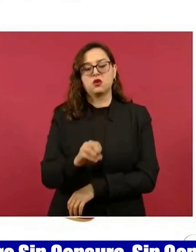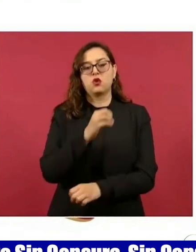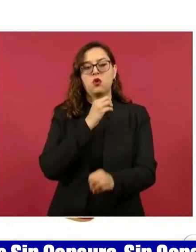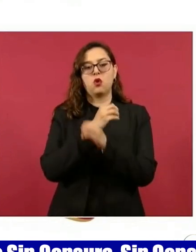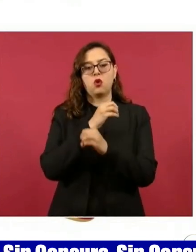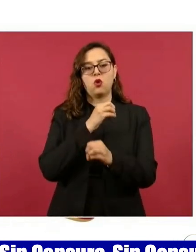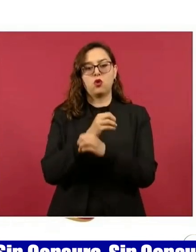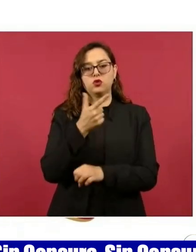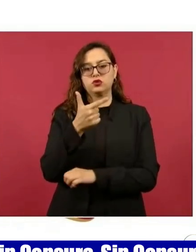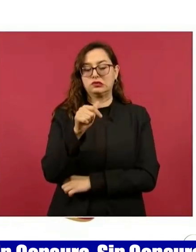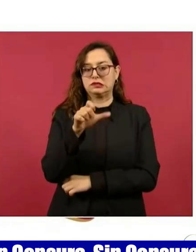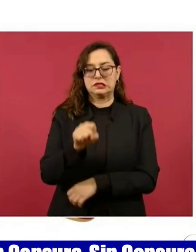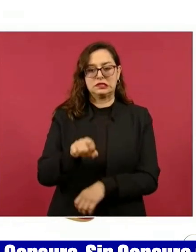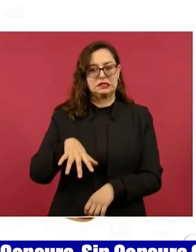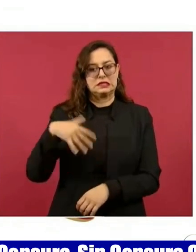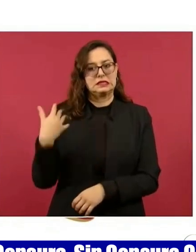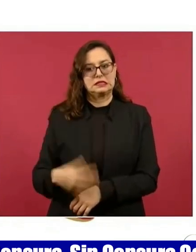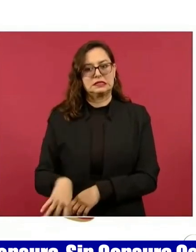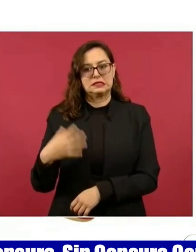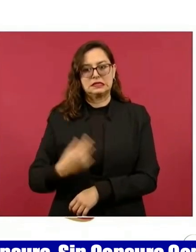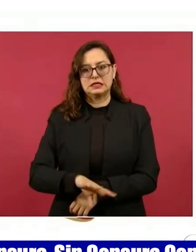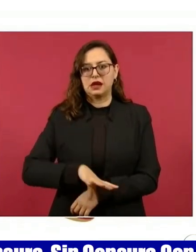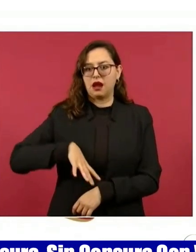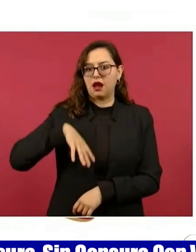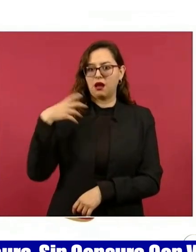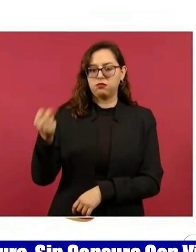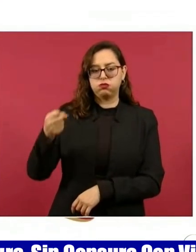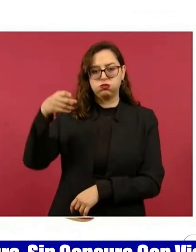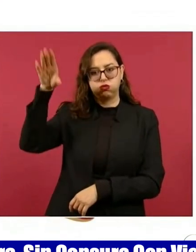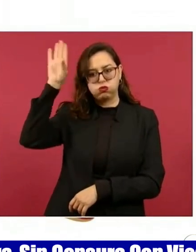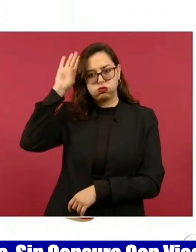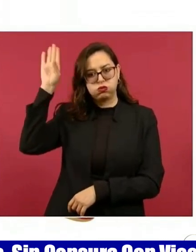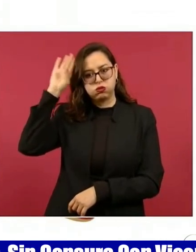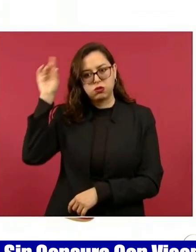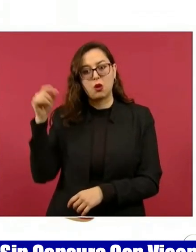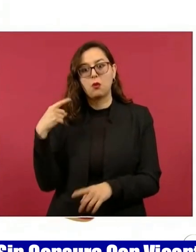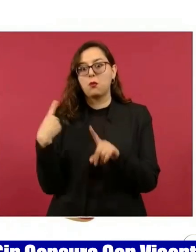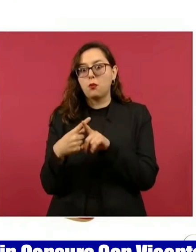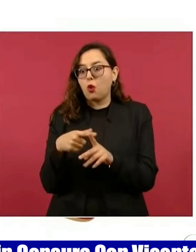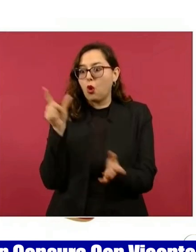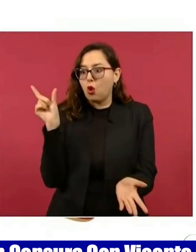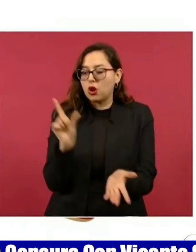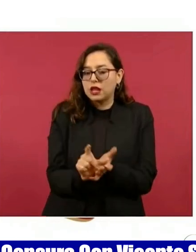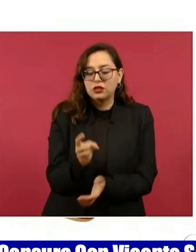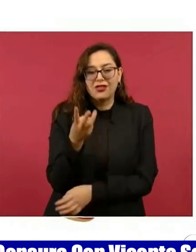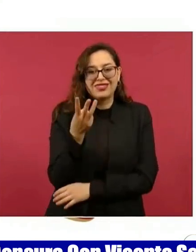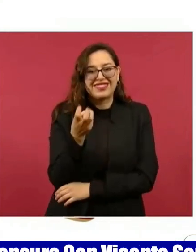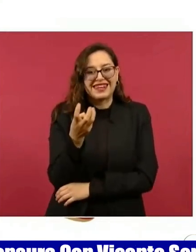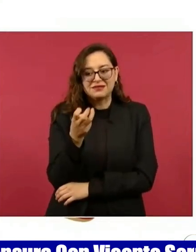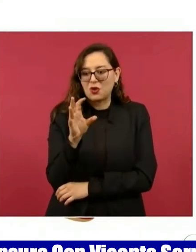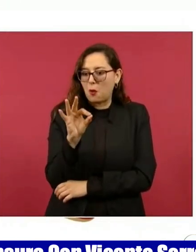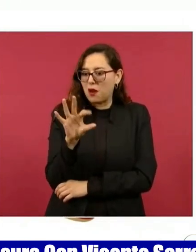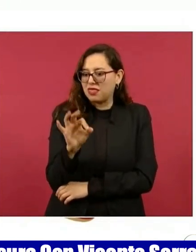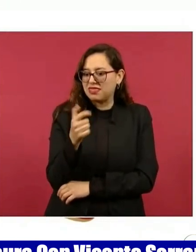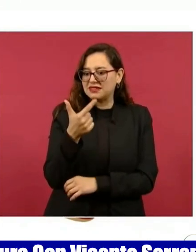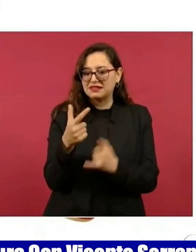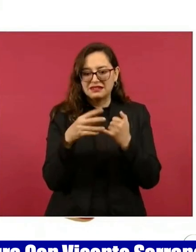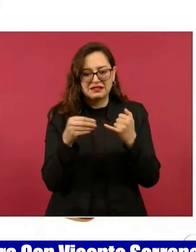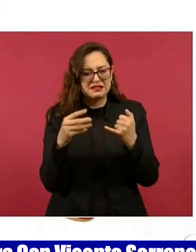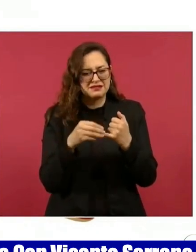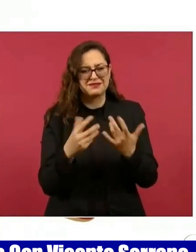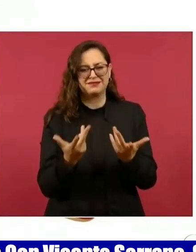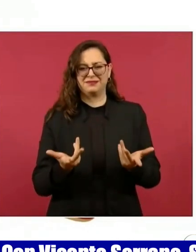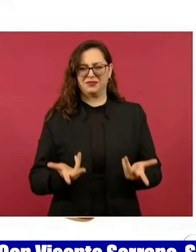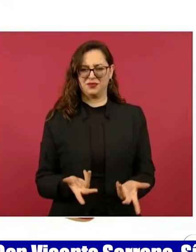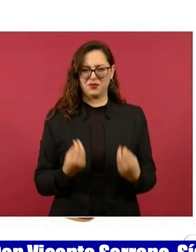que ahora sí se pasaron de rosca con una margen de tres pesos con 47 centavos. No creo que a Oxxo le